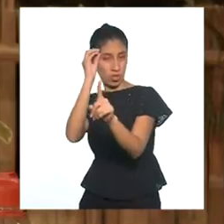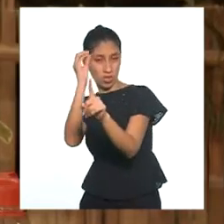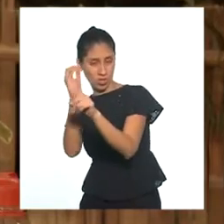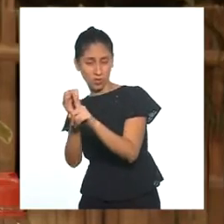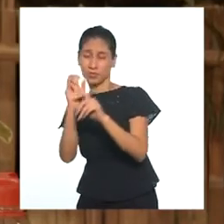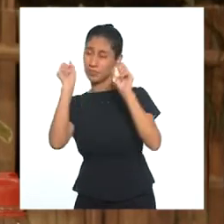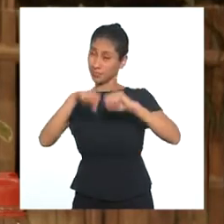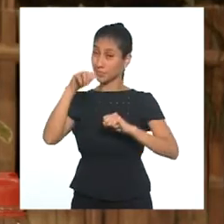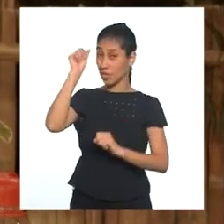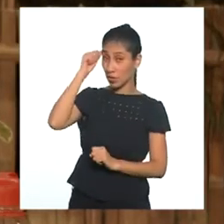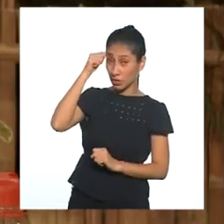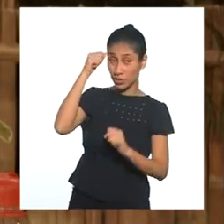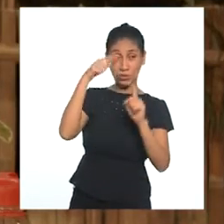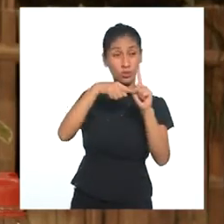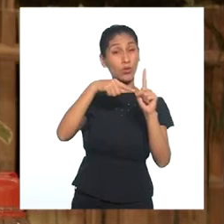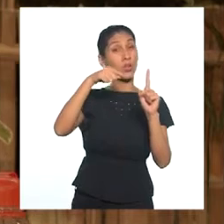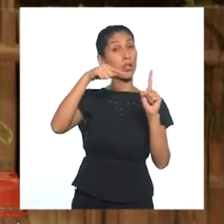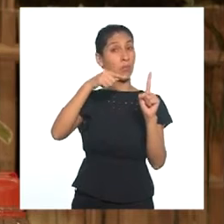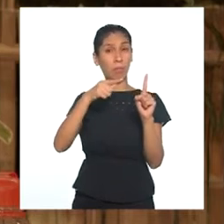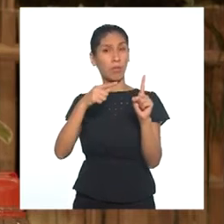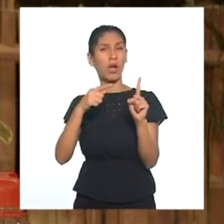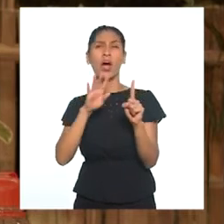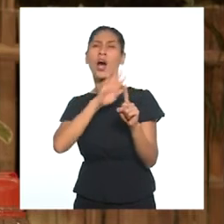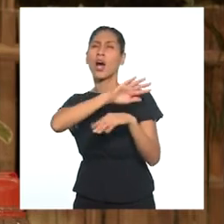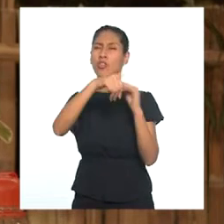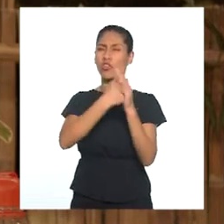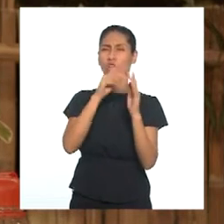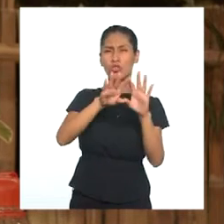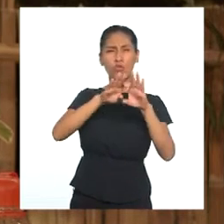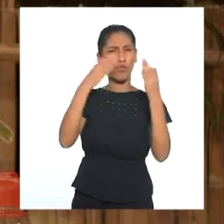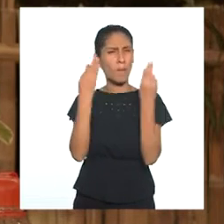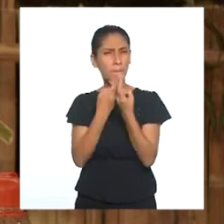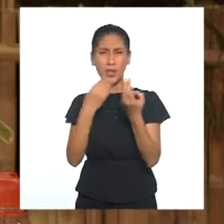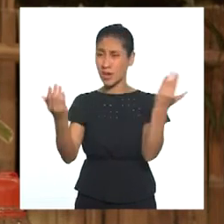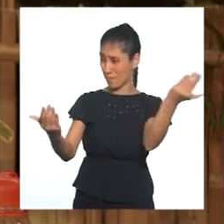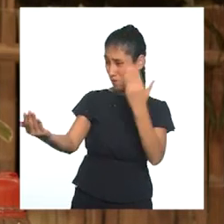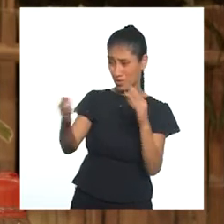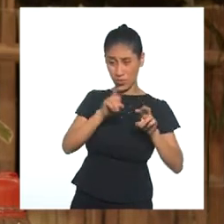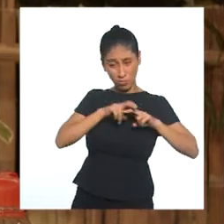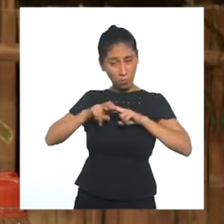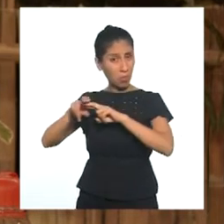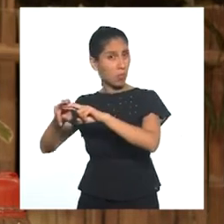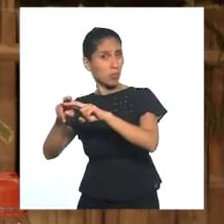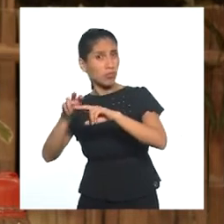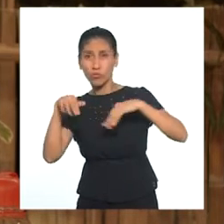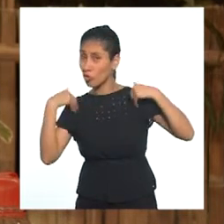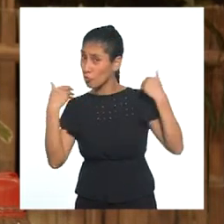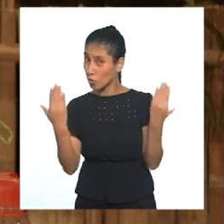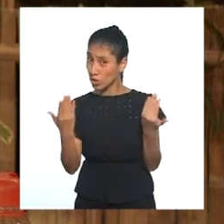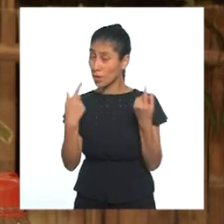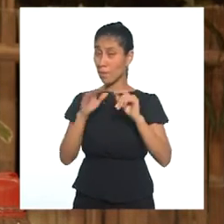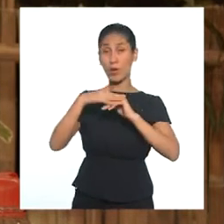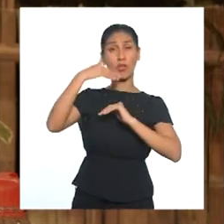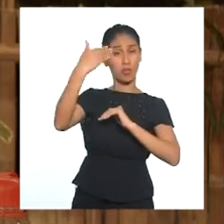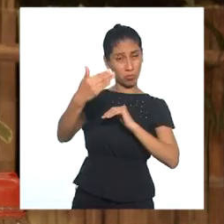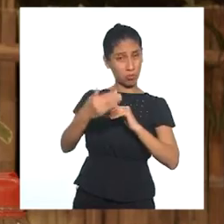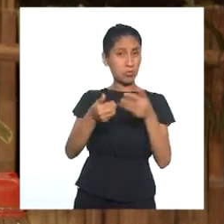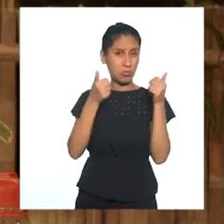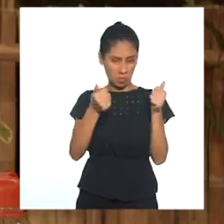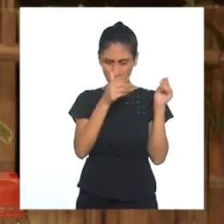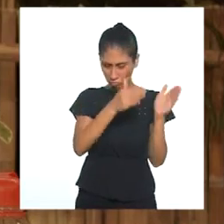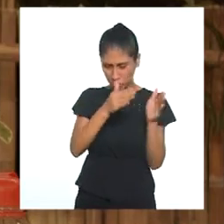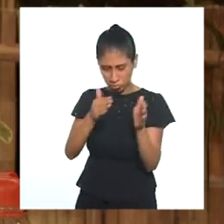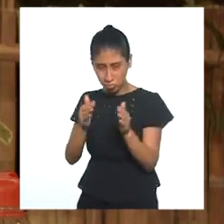¿Te acuerdas cuando Pablo no podía reunir a toda la familia para hacer actividades juntos? Pues creo que ya no tendrá